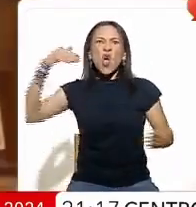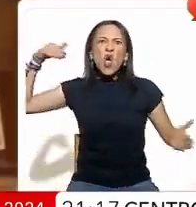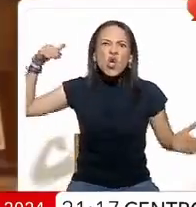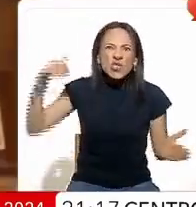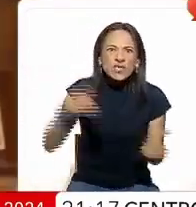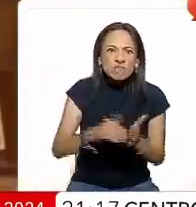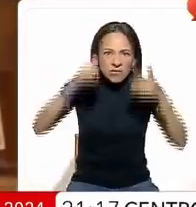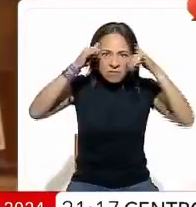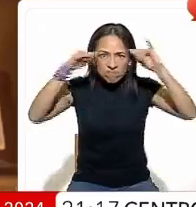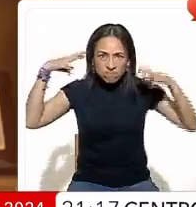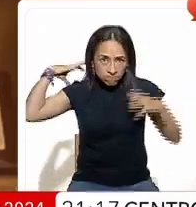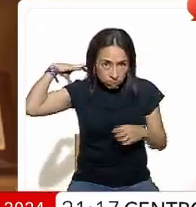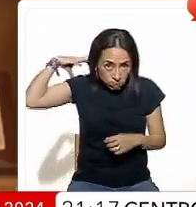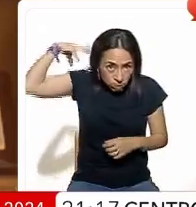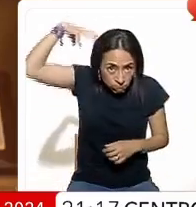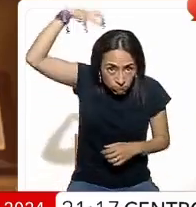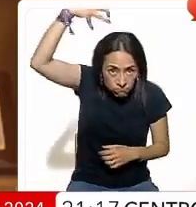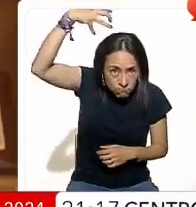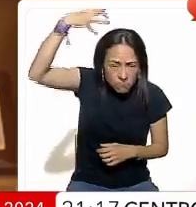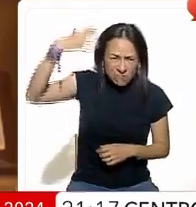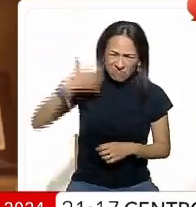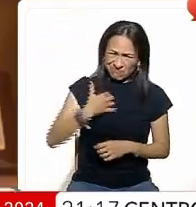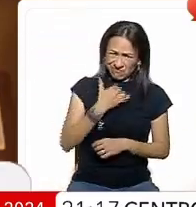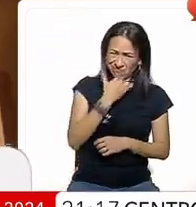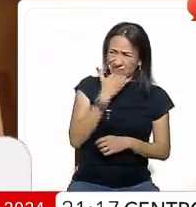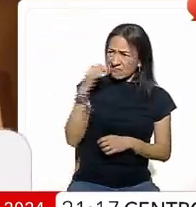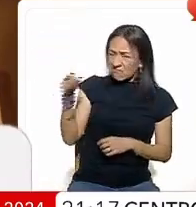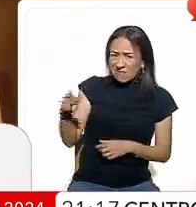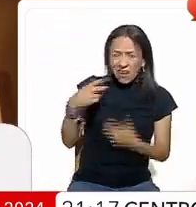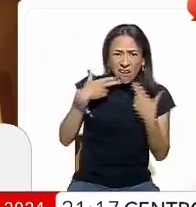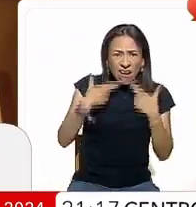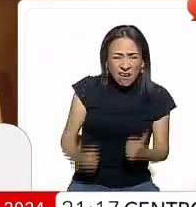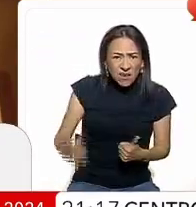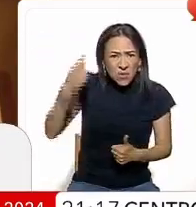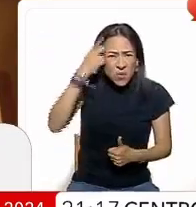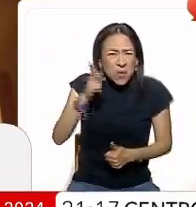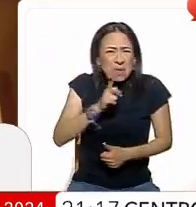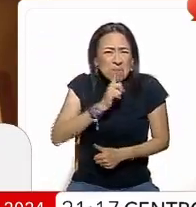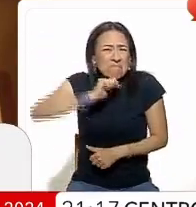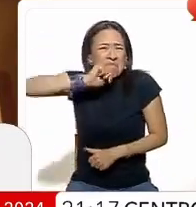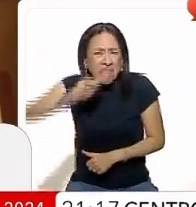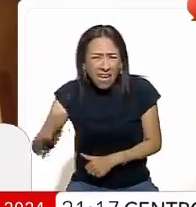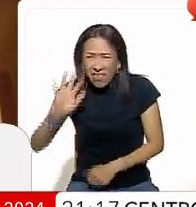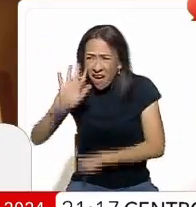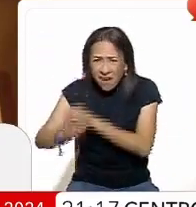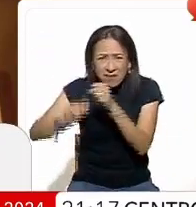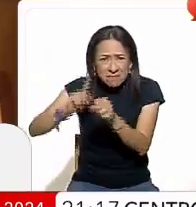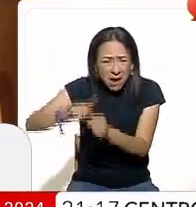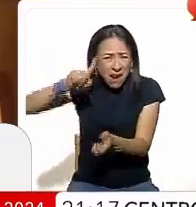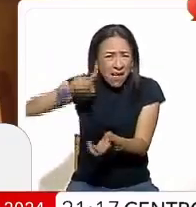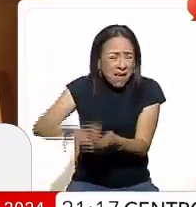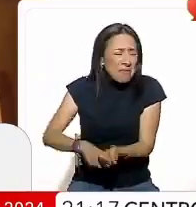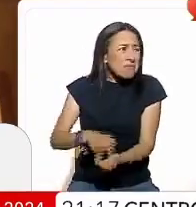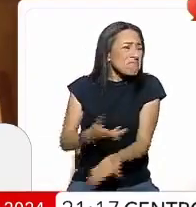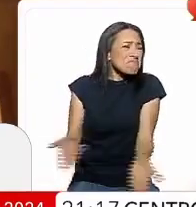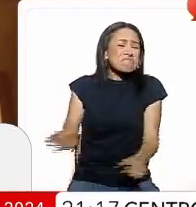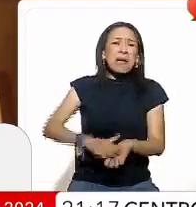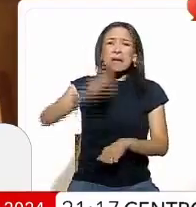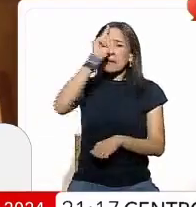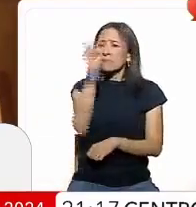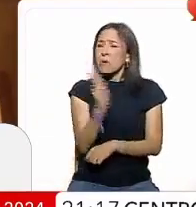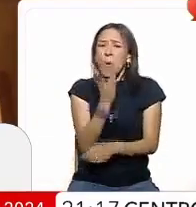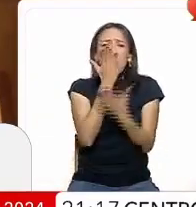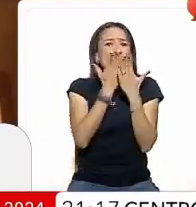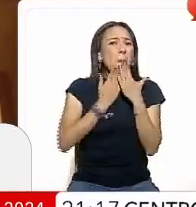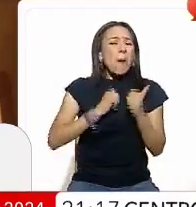tiene rancho, ni tiene búfalos, pero era todos los días, ya eran unas cosas terribles. Entonces,